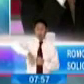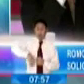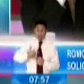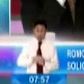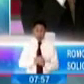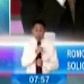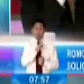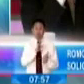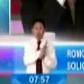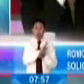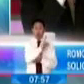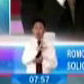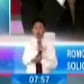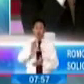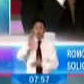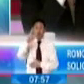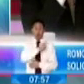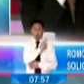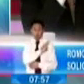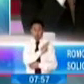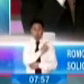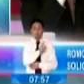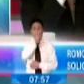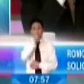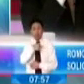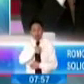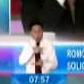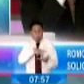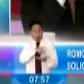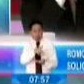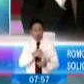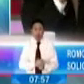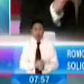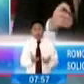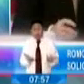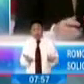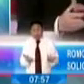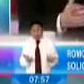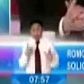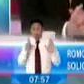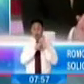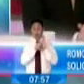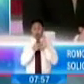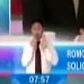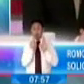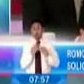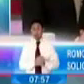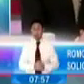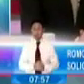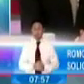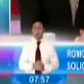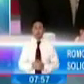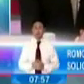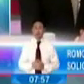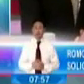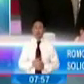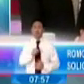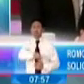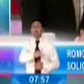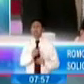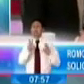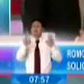ese colegio, esa escuela, esa universidad necesita de mi pago puntual. Eso es lo claro. que la ley pretende y el veto también existe. Otro